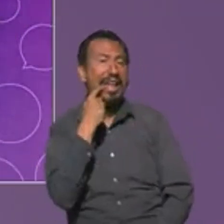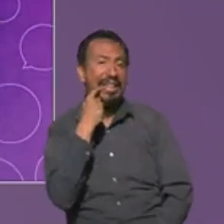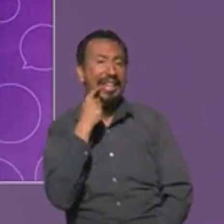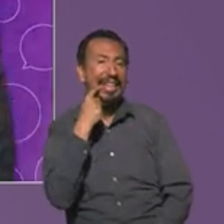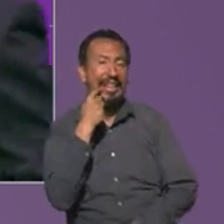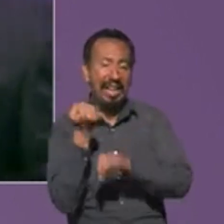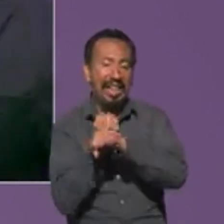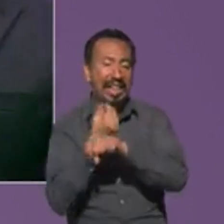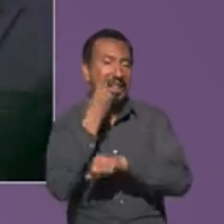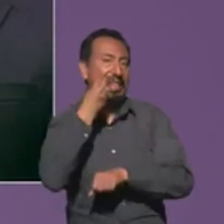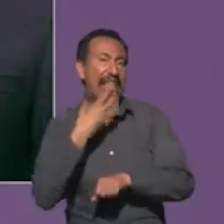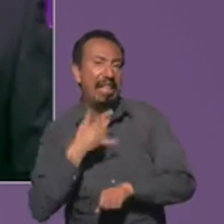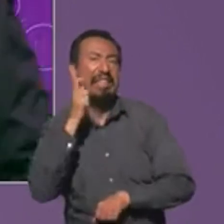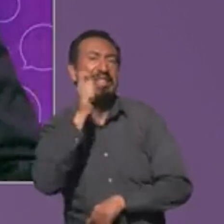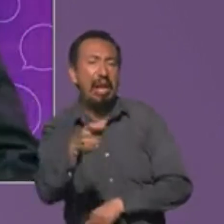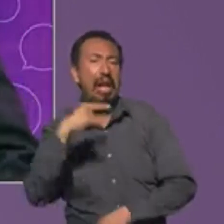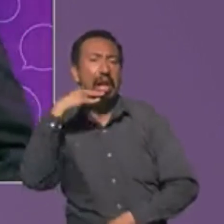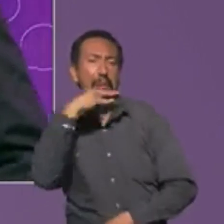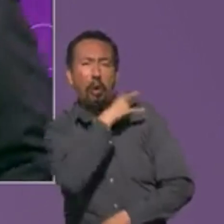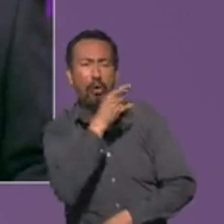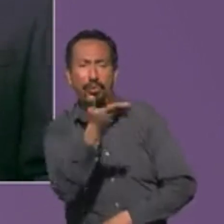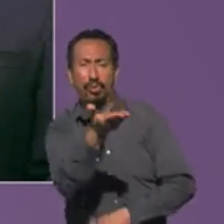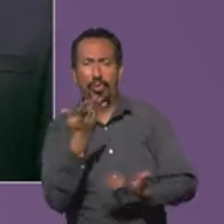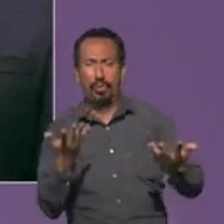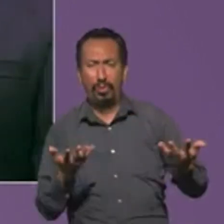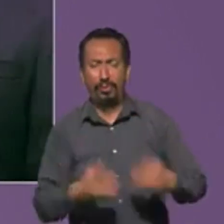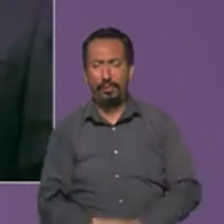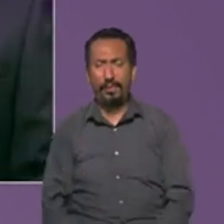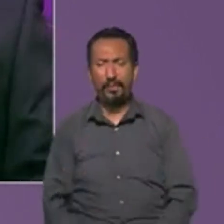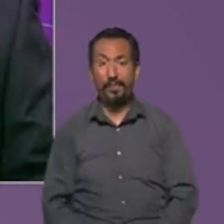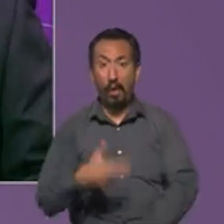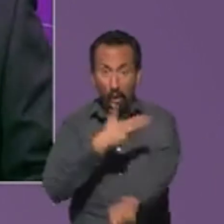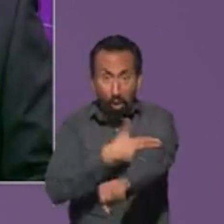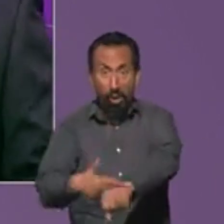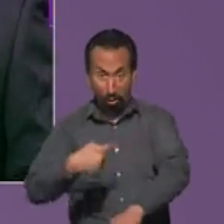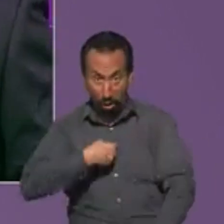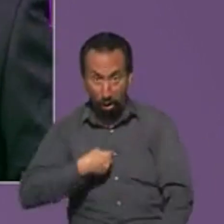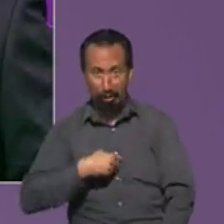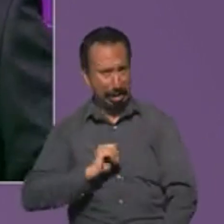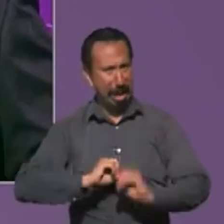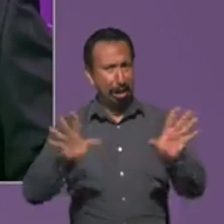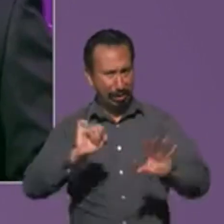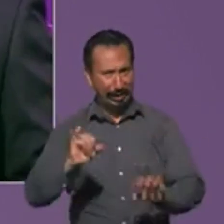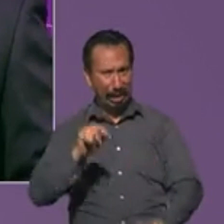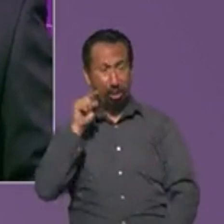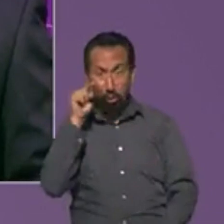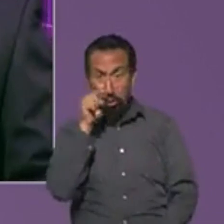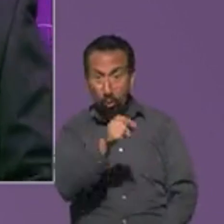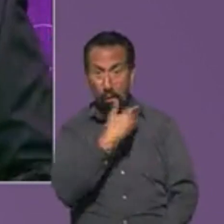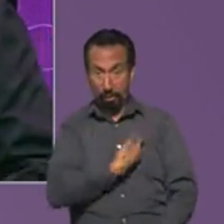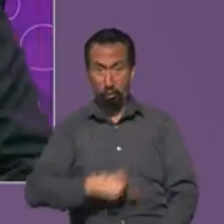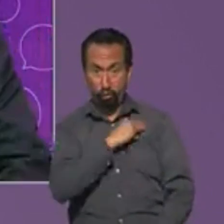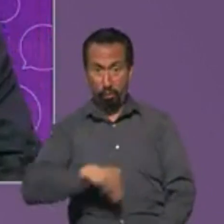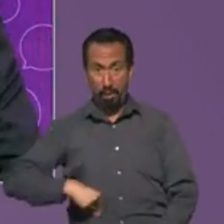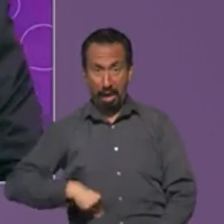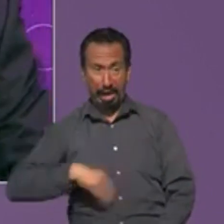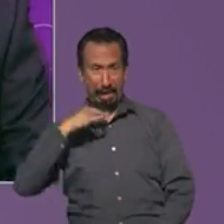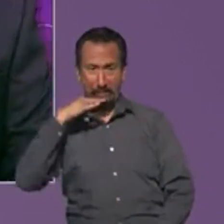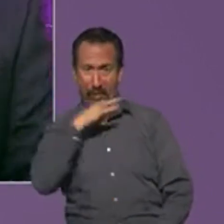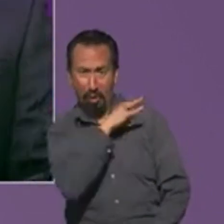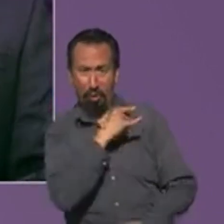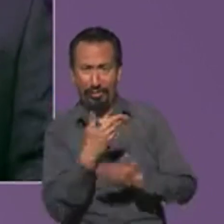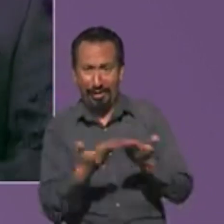sangre de tu boca la honestidad la tengo quien no la tiene es quien está quien acaba de hablar hace un